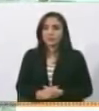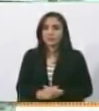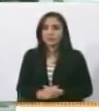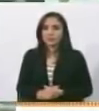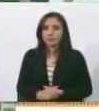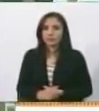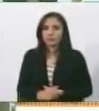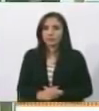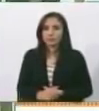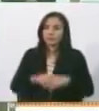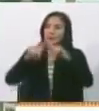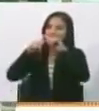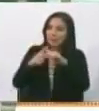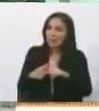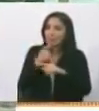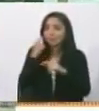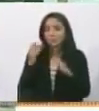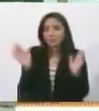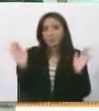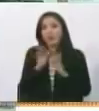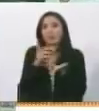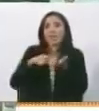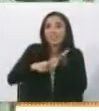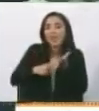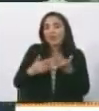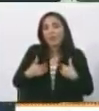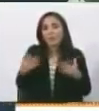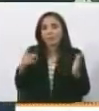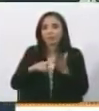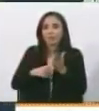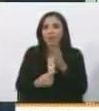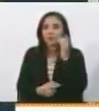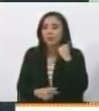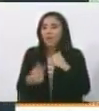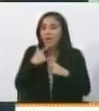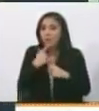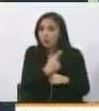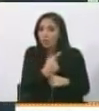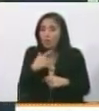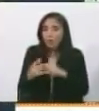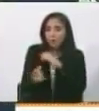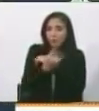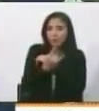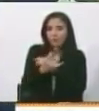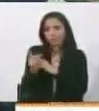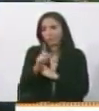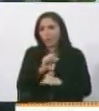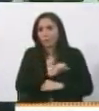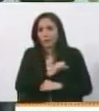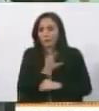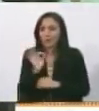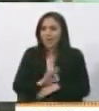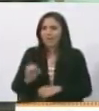Saca cuenta y sigue atacando. Con la verdad ni ofendo ni temo.